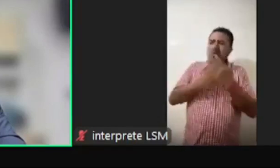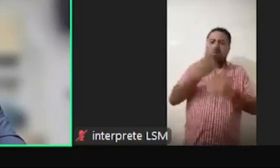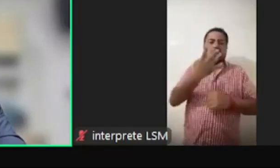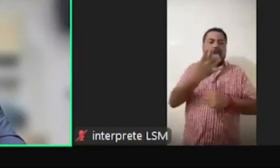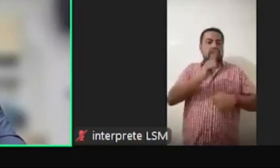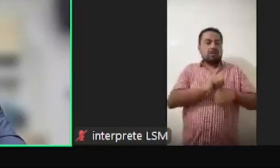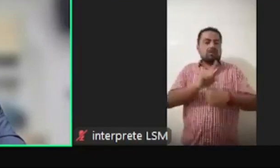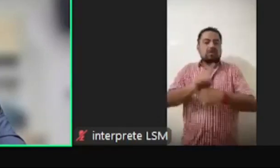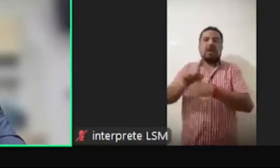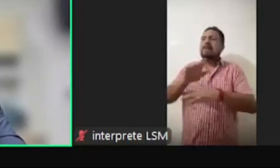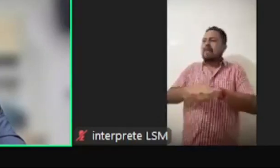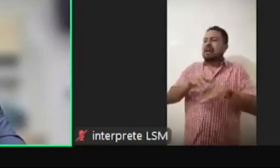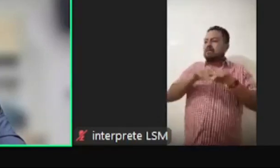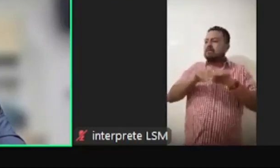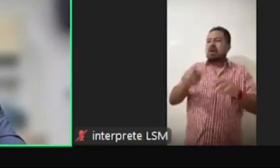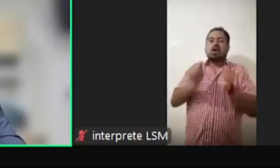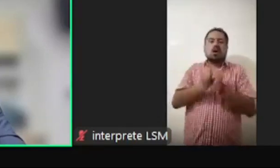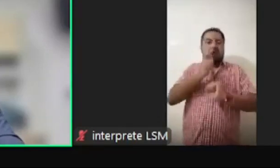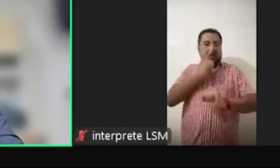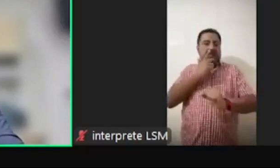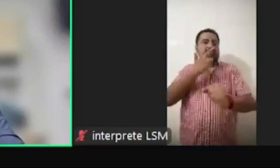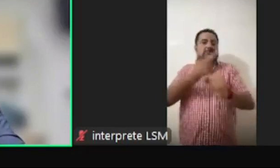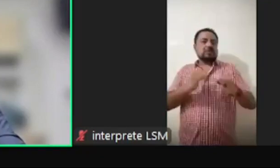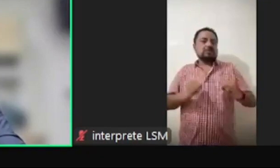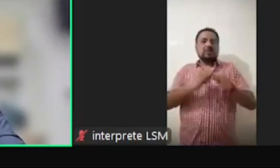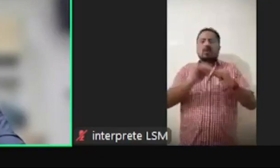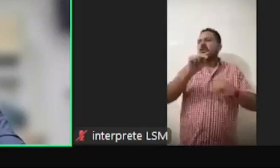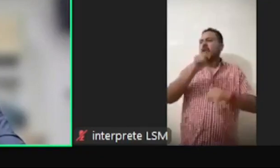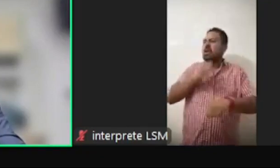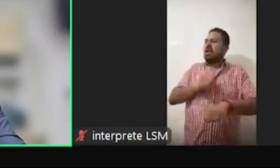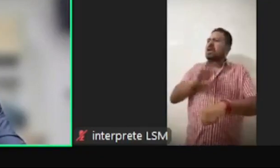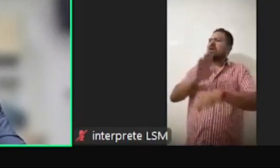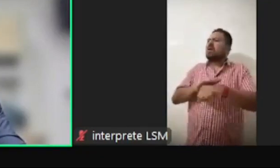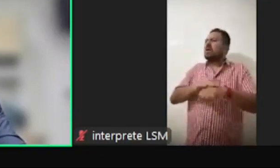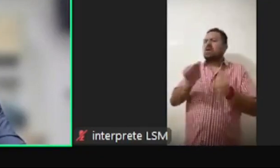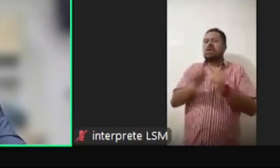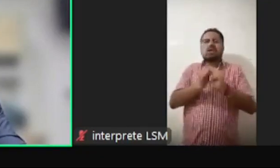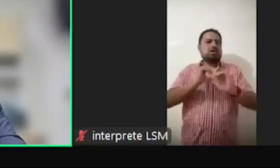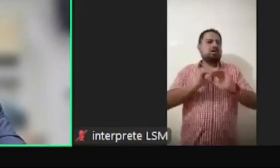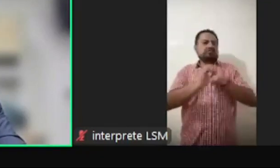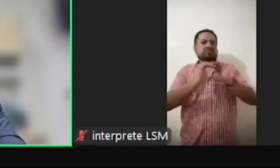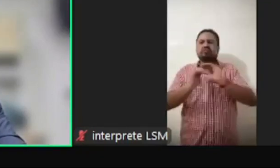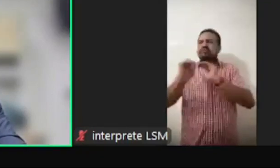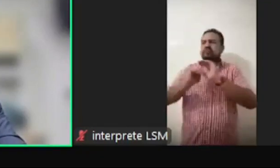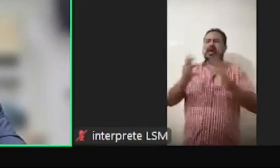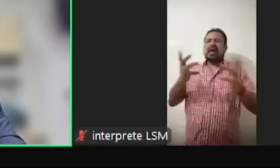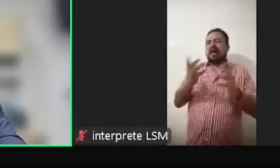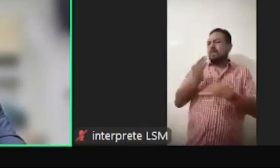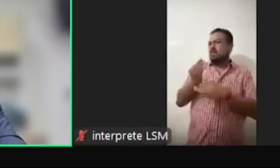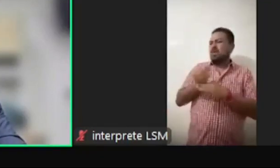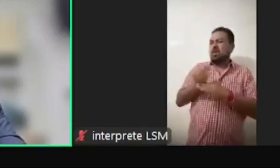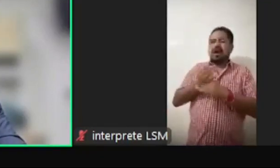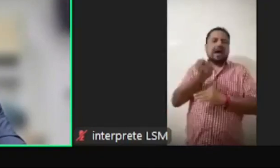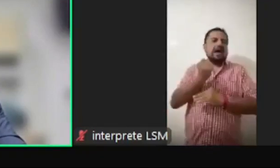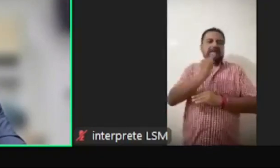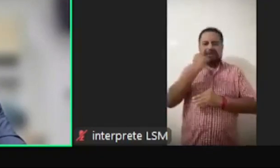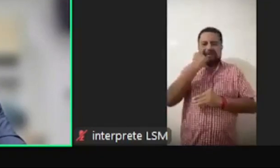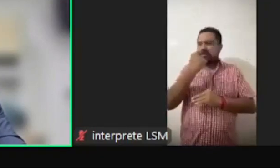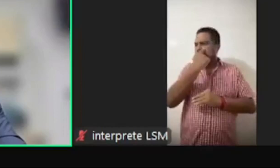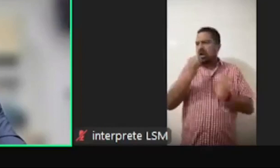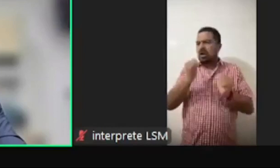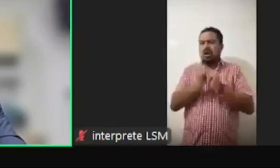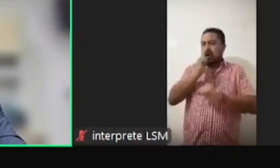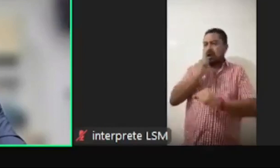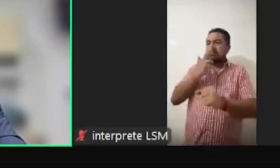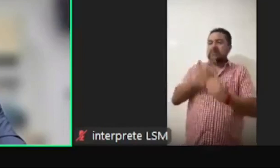promoción ante la autoridad responsable y no la notificación por estrados electrónicos que realizó Morena, tal y como lo consideró la autoridad responsable para